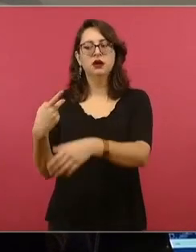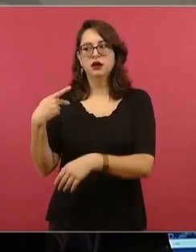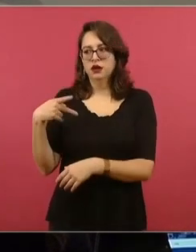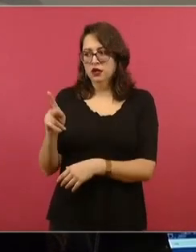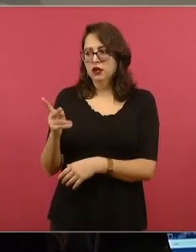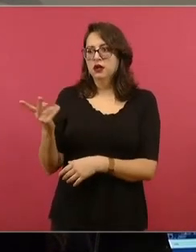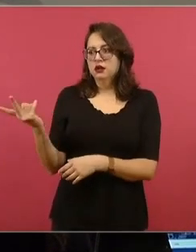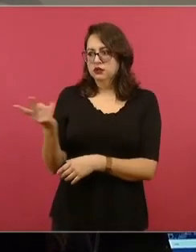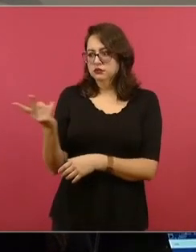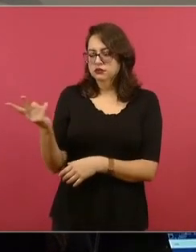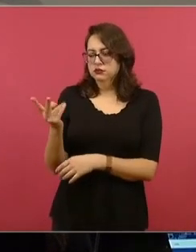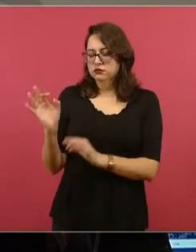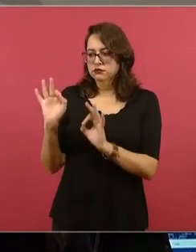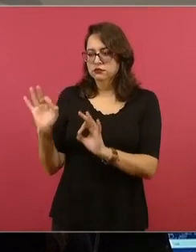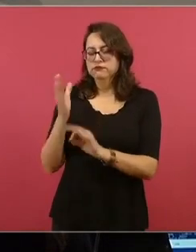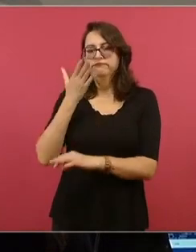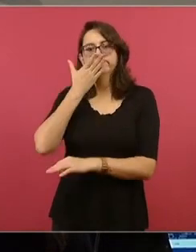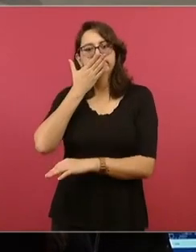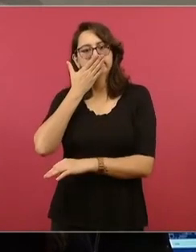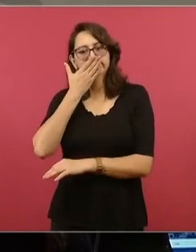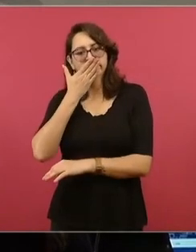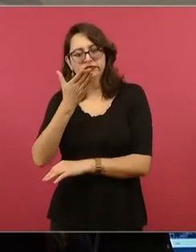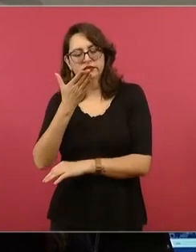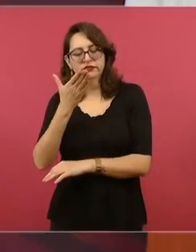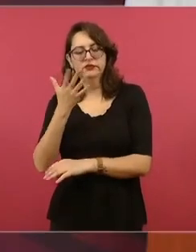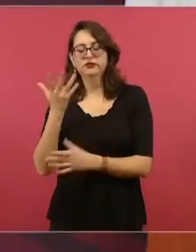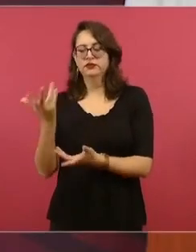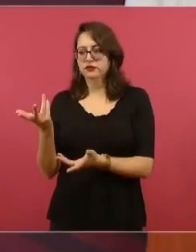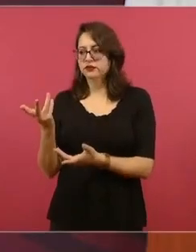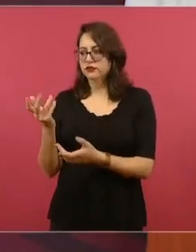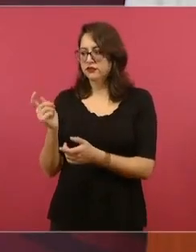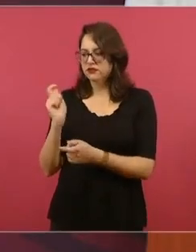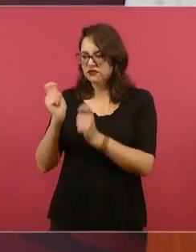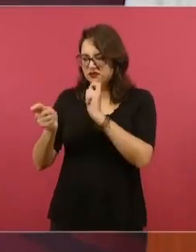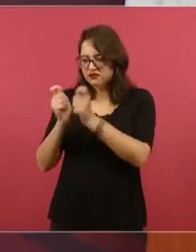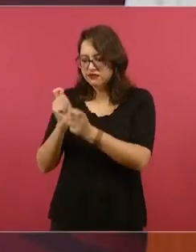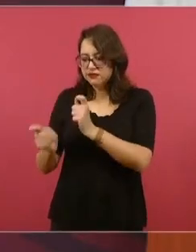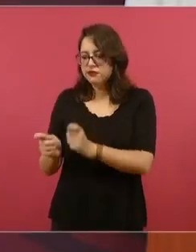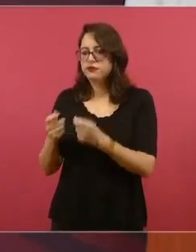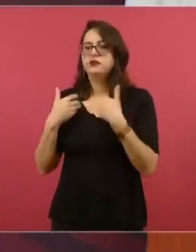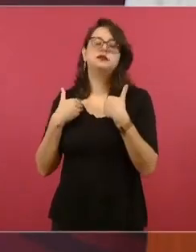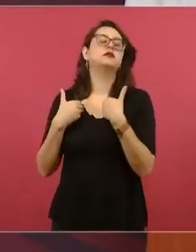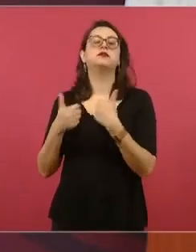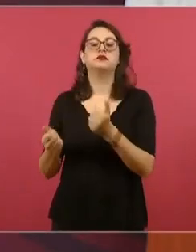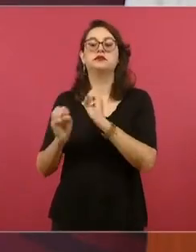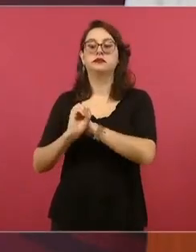Y también me ayudó en la interpretación el